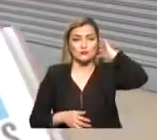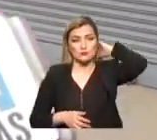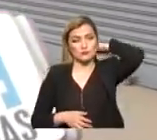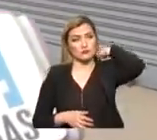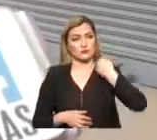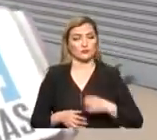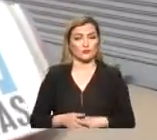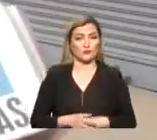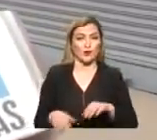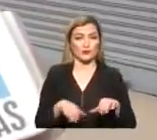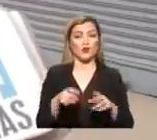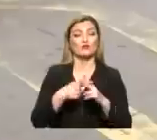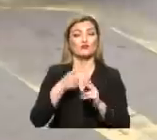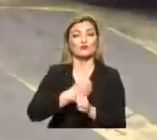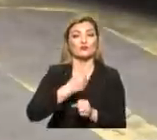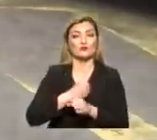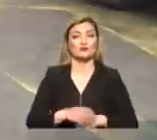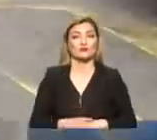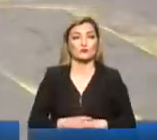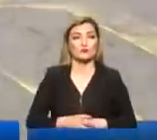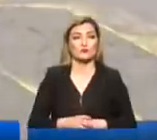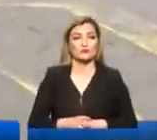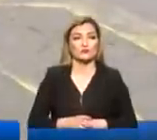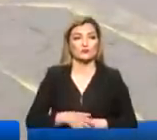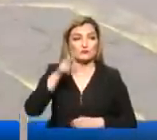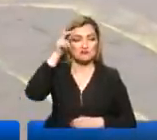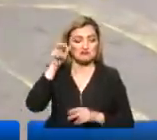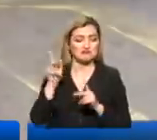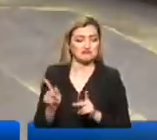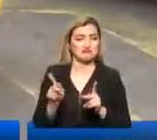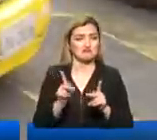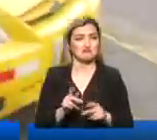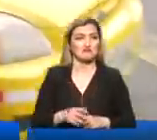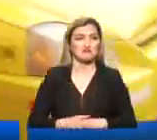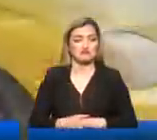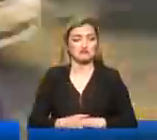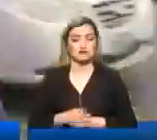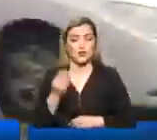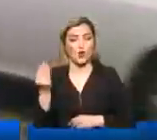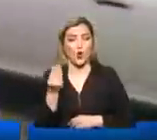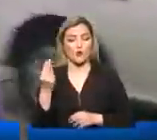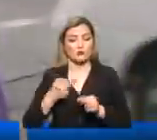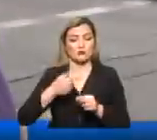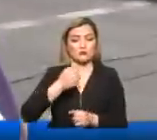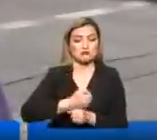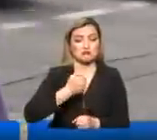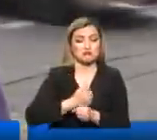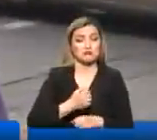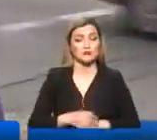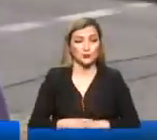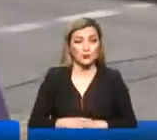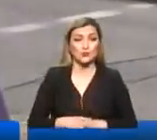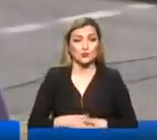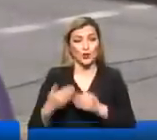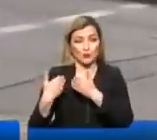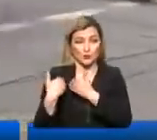ya empezar nuestras actividades laborales. Yo sí considero que ya estamos listos en el sentido, por lo menos para los jóvenes. Salir a la calle de